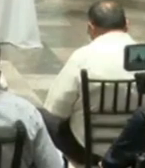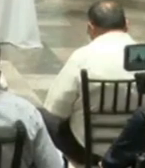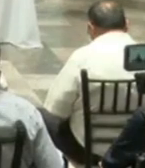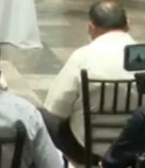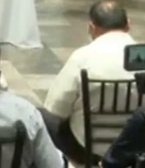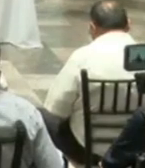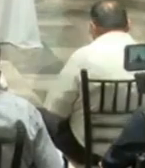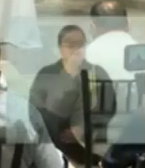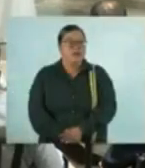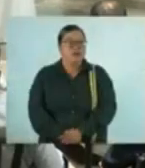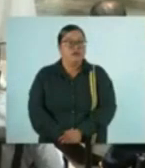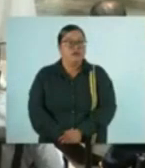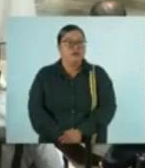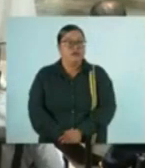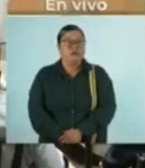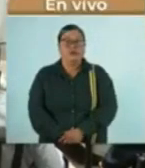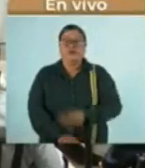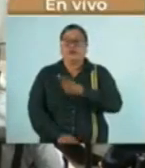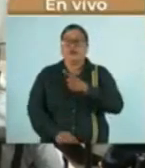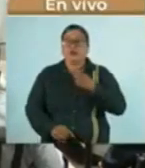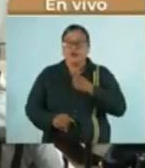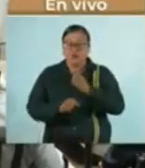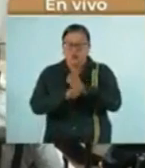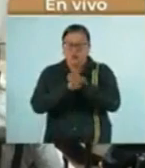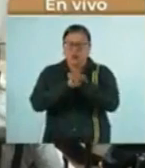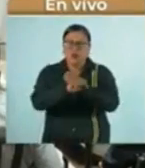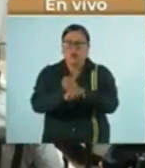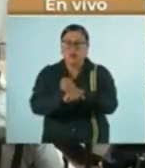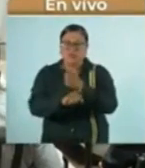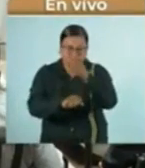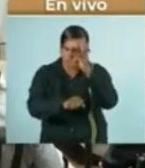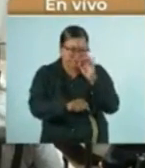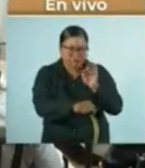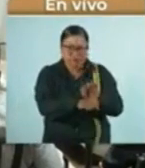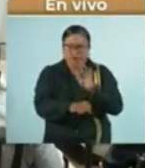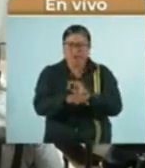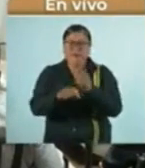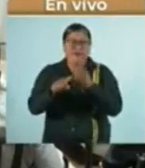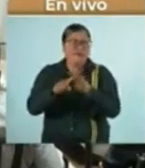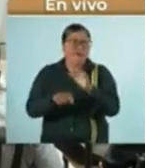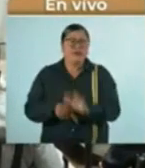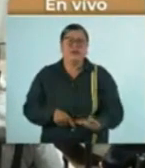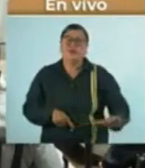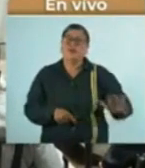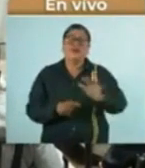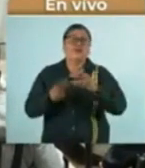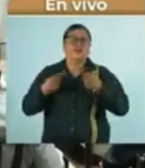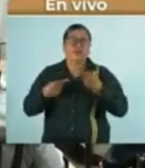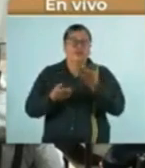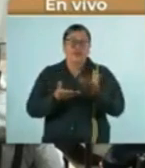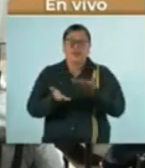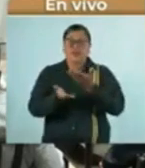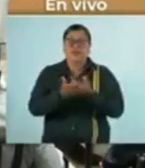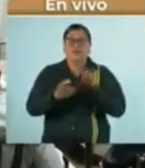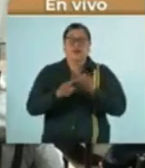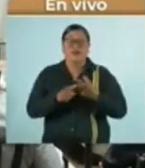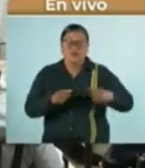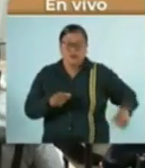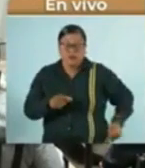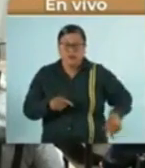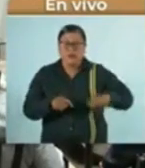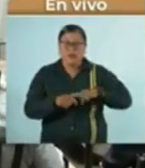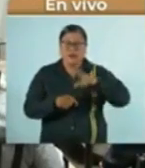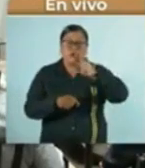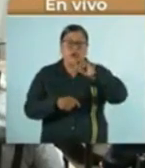queremos ordenar y que queremos proteger, y eso es en beneficio de todos. Y aquí está propuesta conjunta del gobierno del estado y la